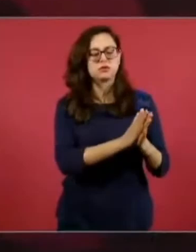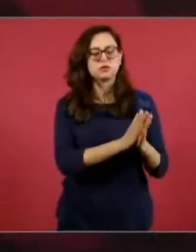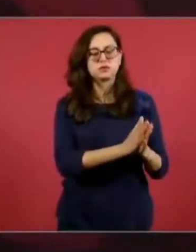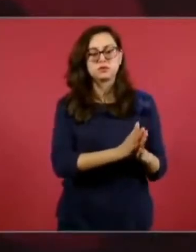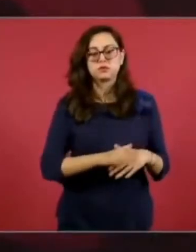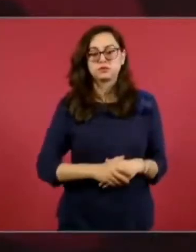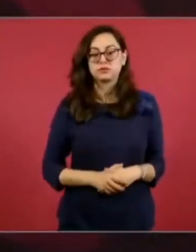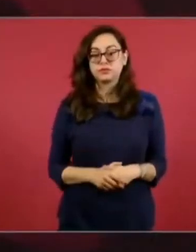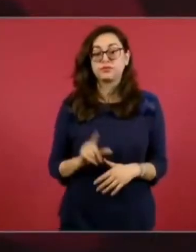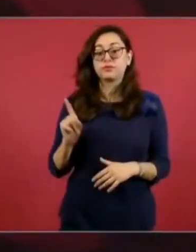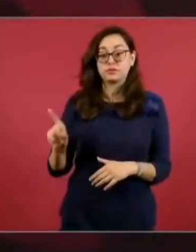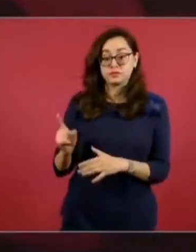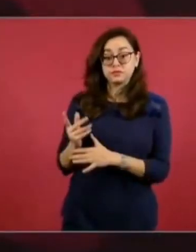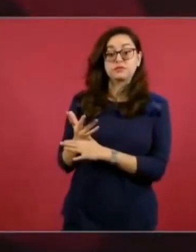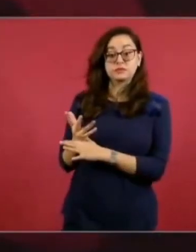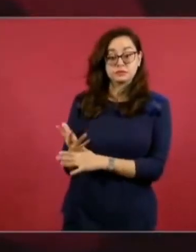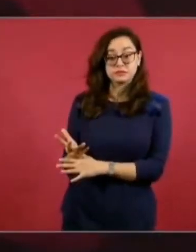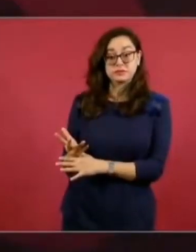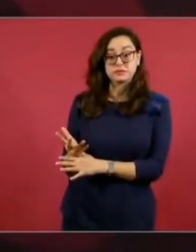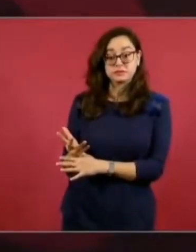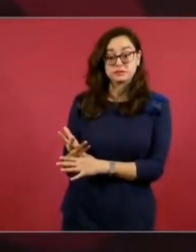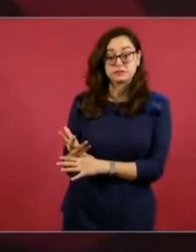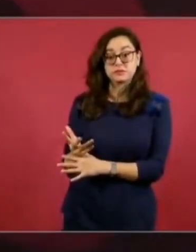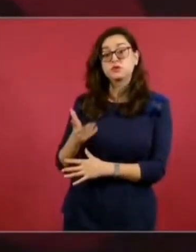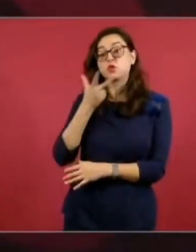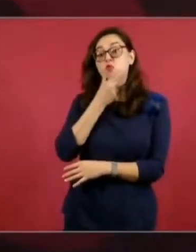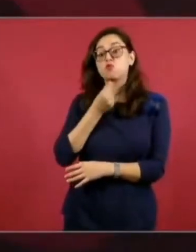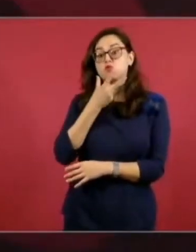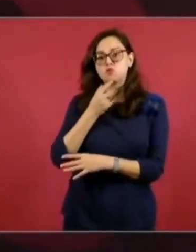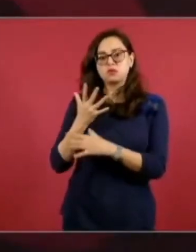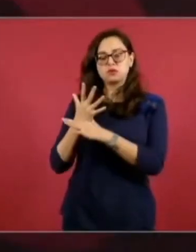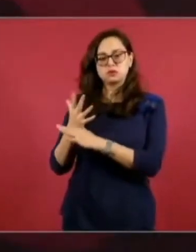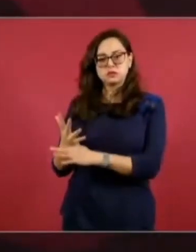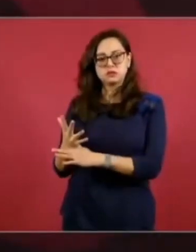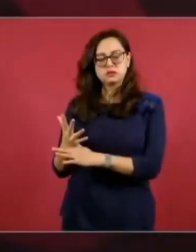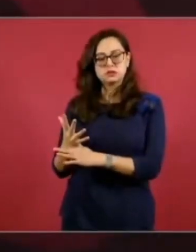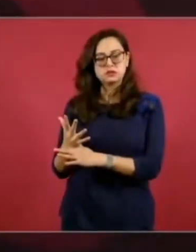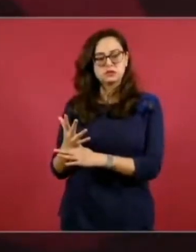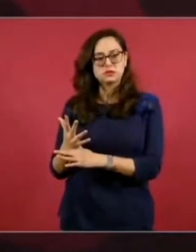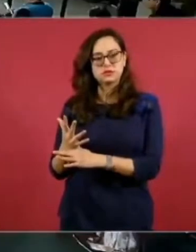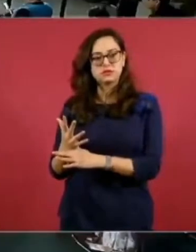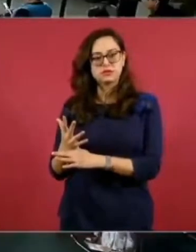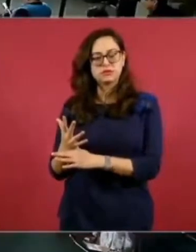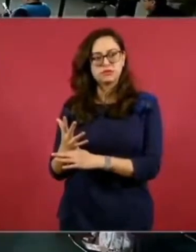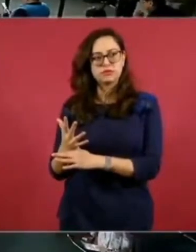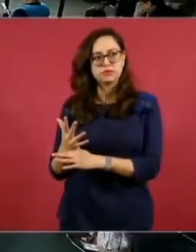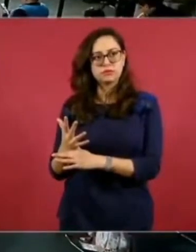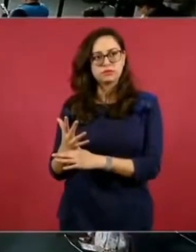Y tiene un texto en donde dice: nunca